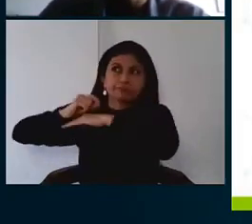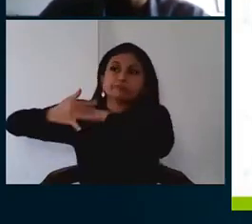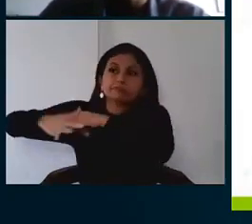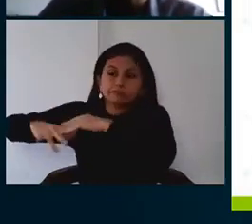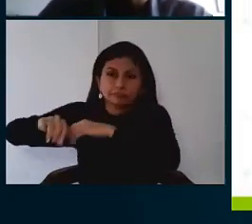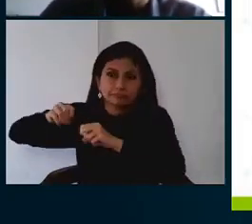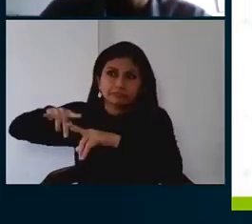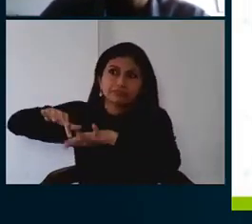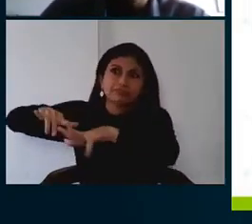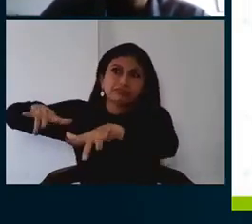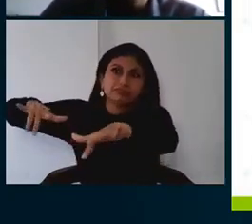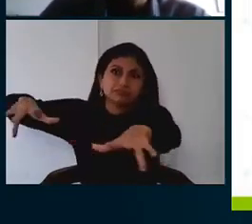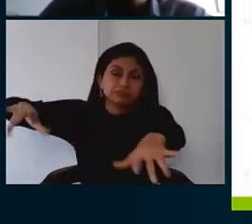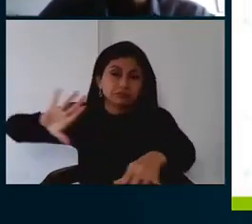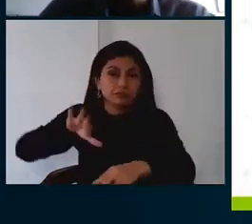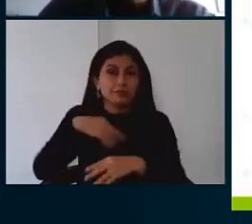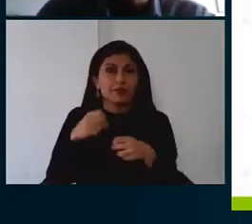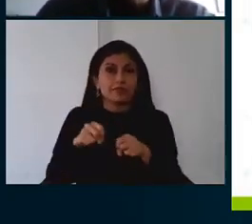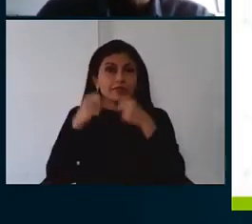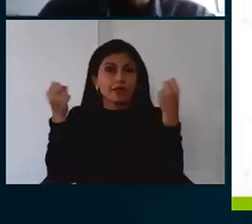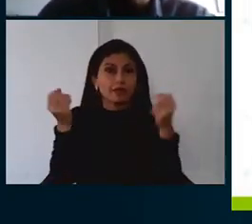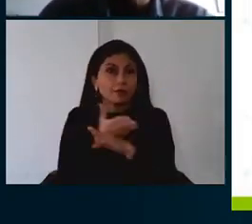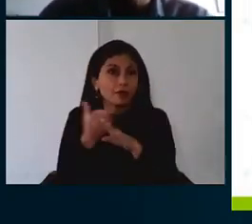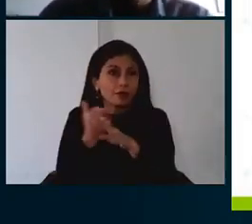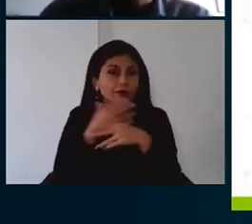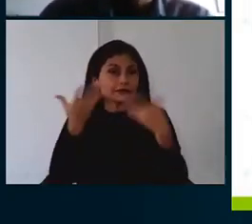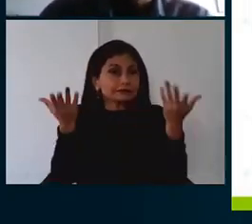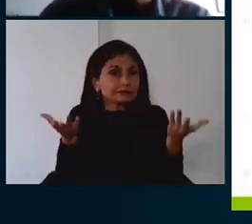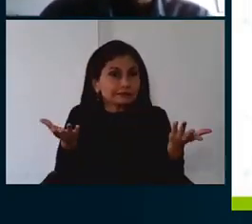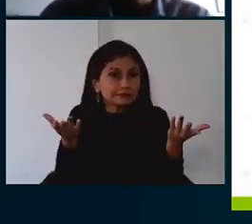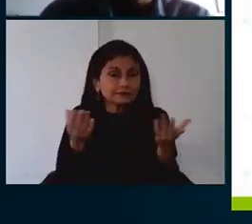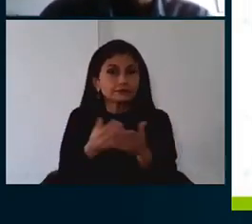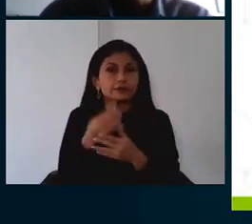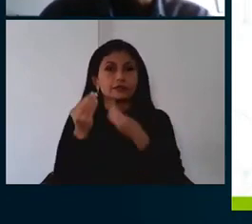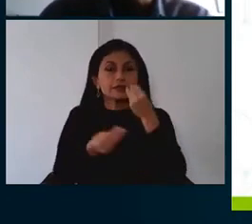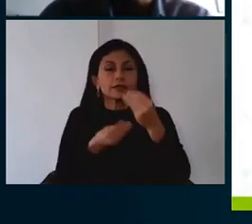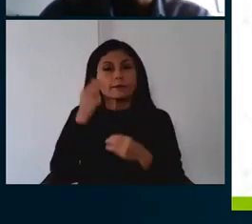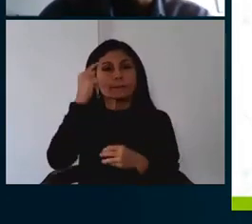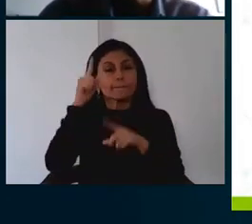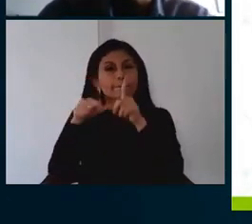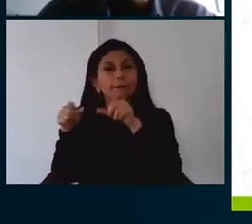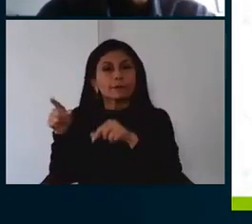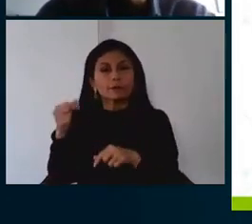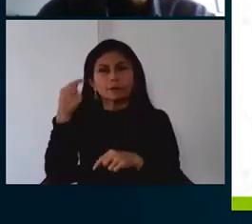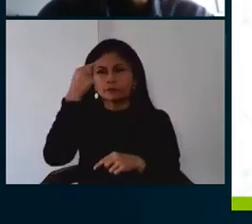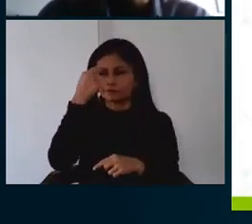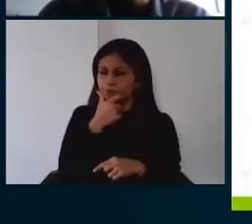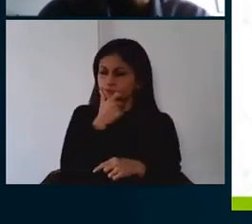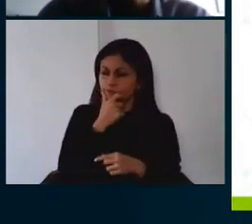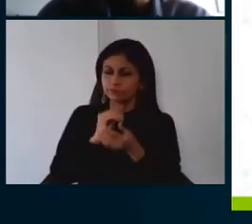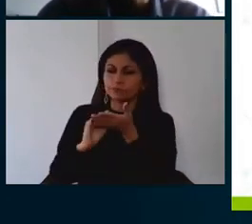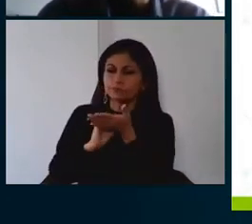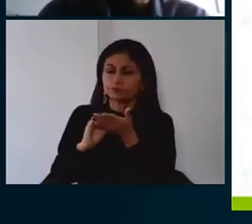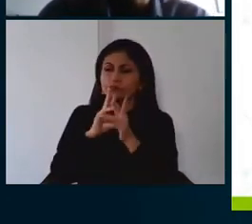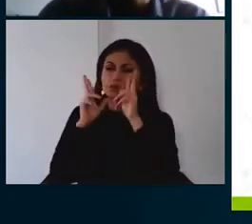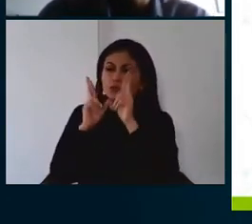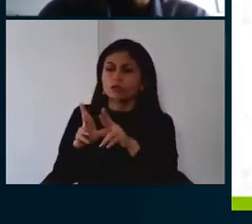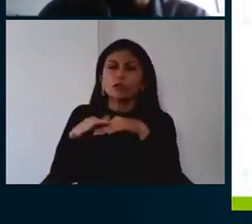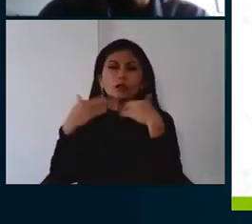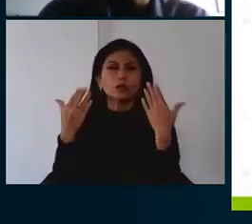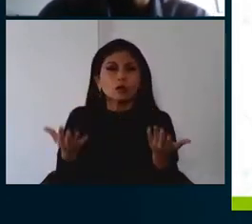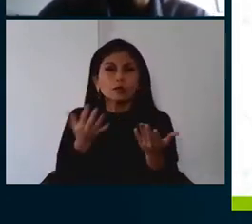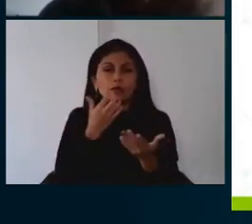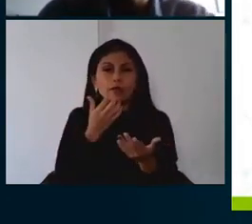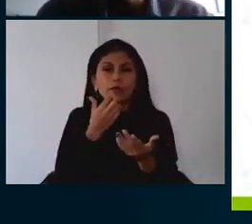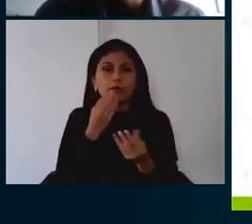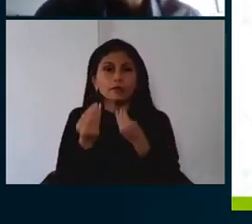que eso puede llegar a tener. Y entonces eso es una de las preguntas que pueden ser resueltas, por ejemplo, por medio de los